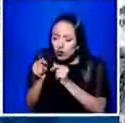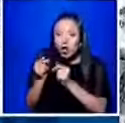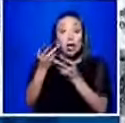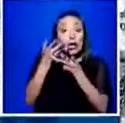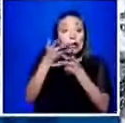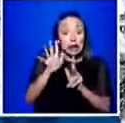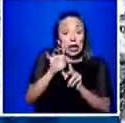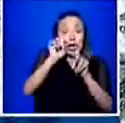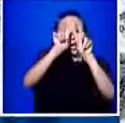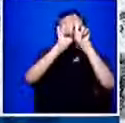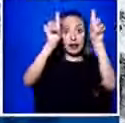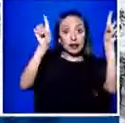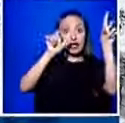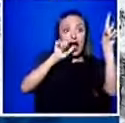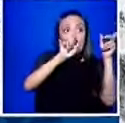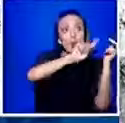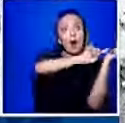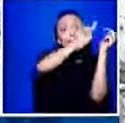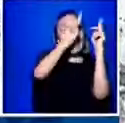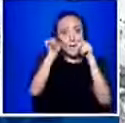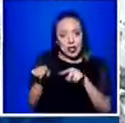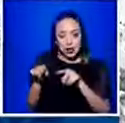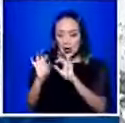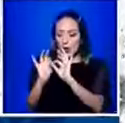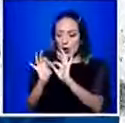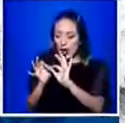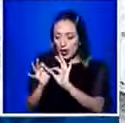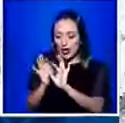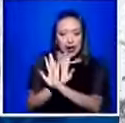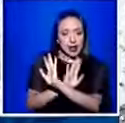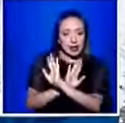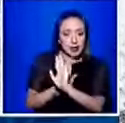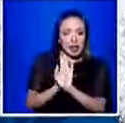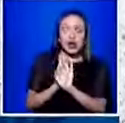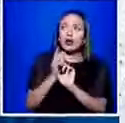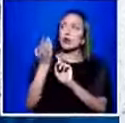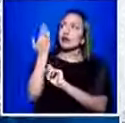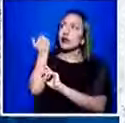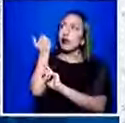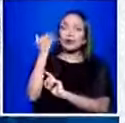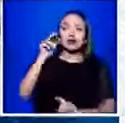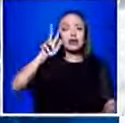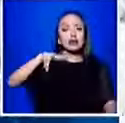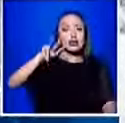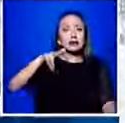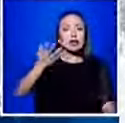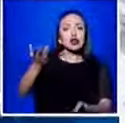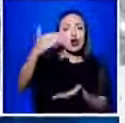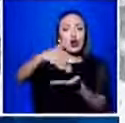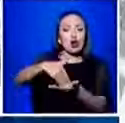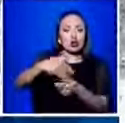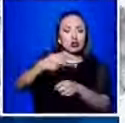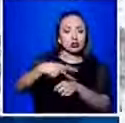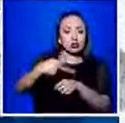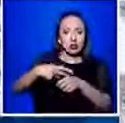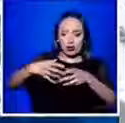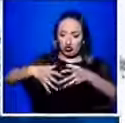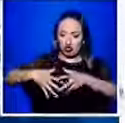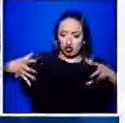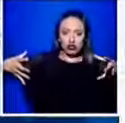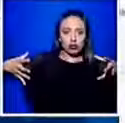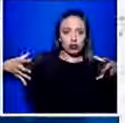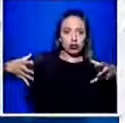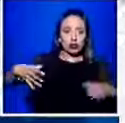vino, hizo alguna reparación. Sin embargo, desde hace más de 3 meses tenemos esta gran fuente de